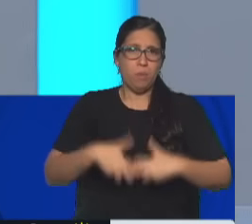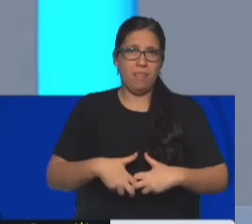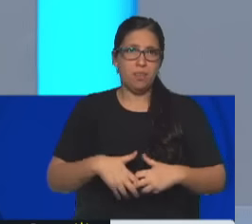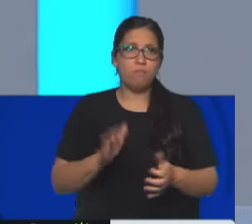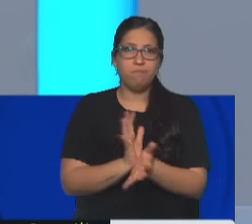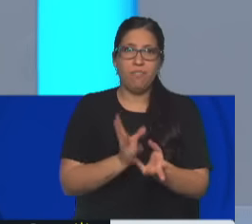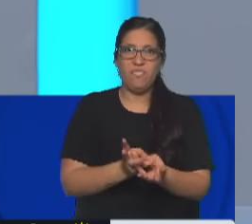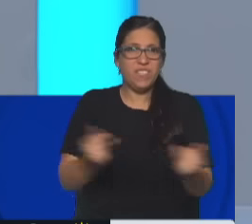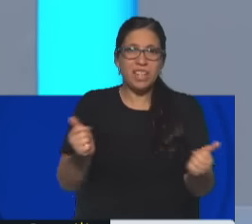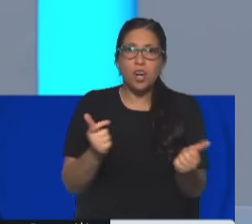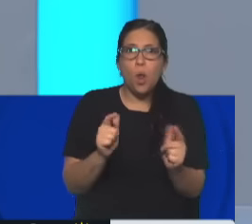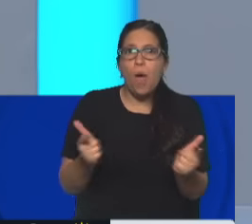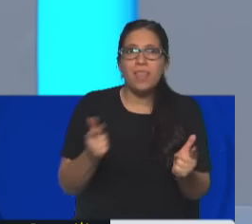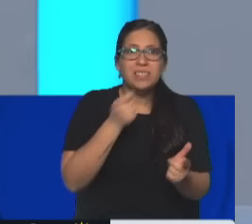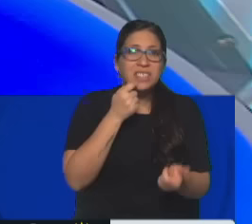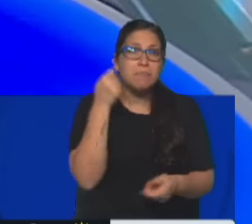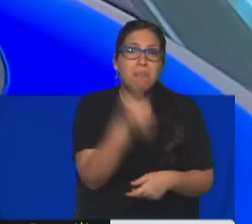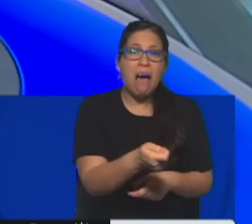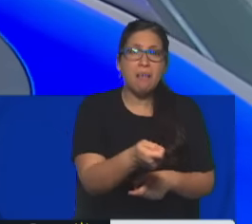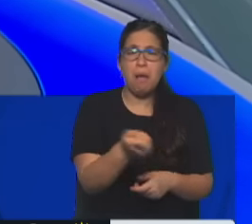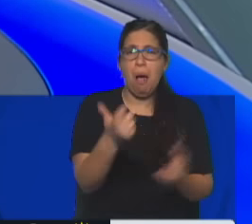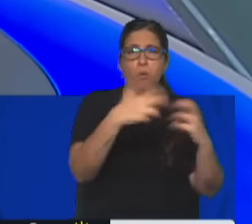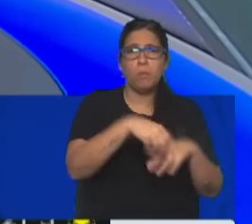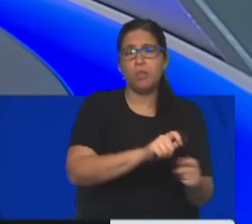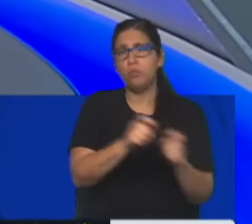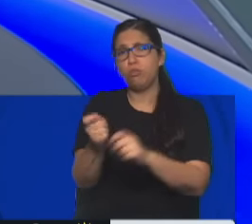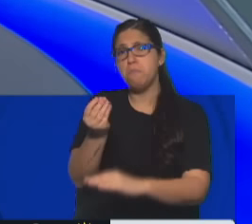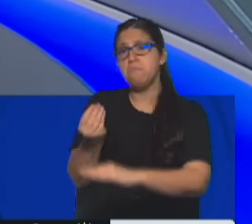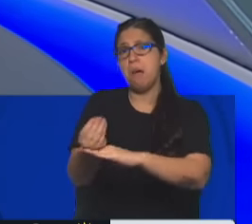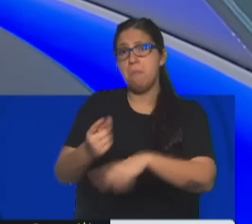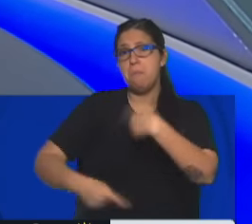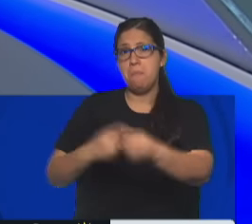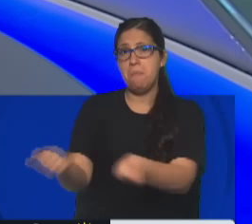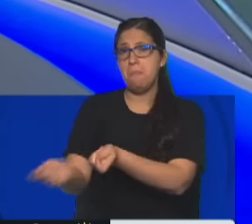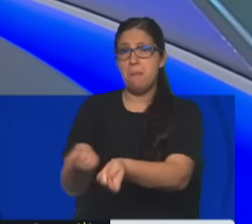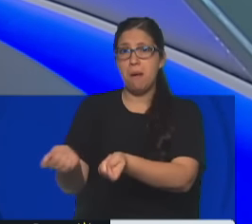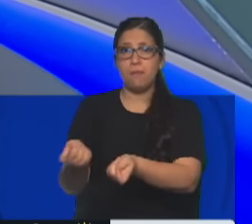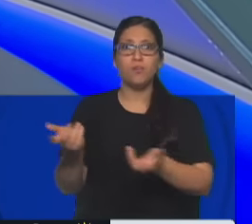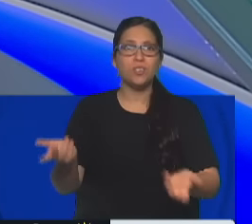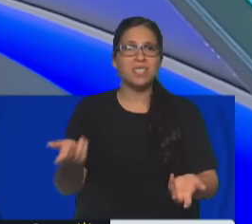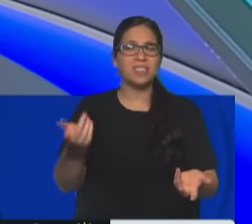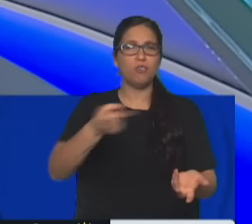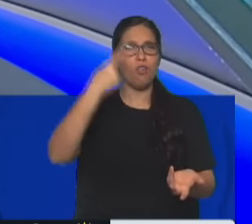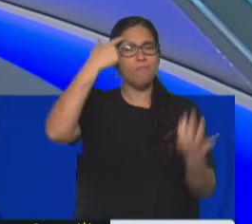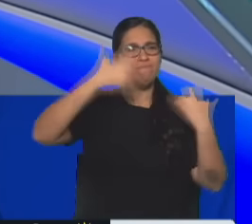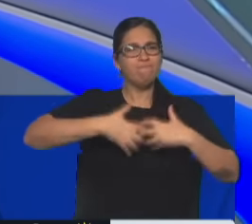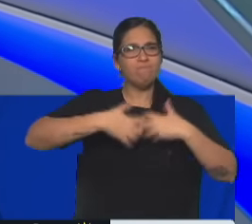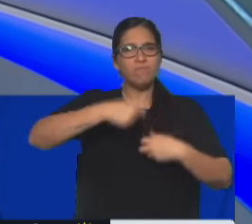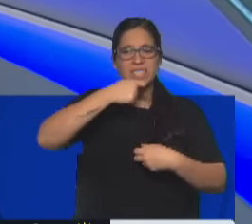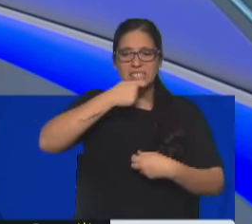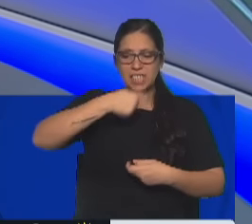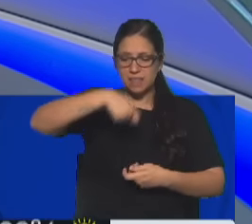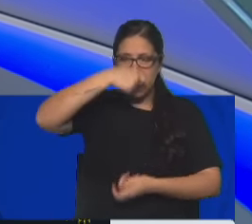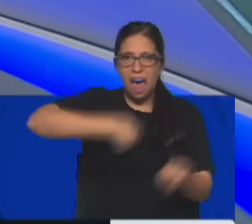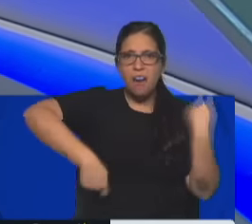ponerle un fin. Por eso lo que decíamos, lo que hablábamos, ¿no? Qué debate que se da con qué hacer cuando el narco, cuando la ilegalidad